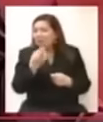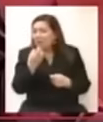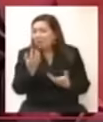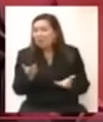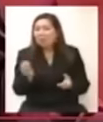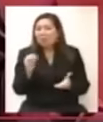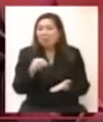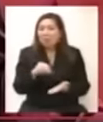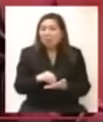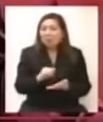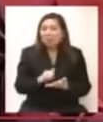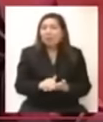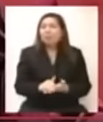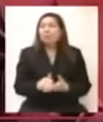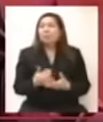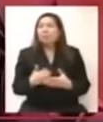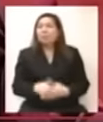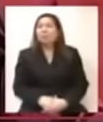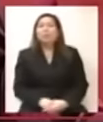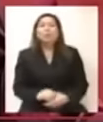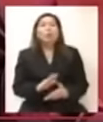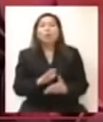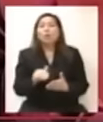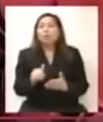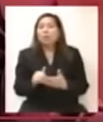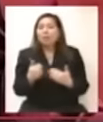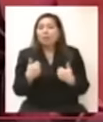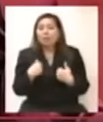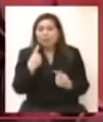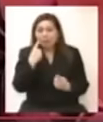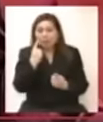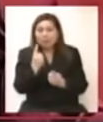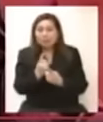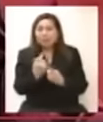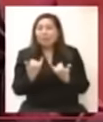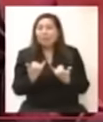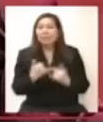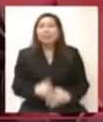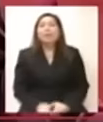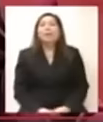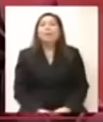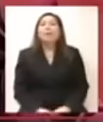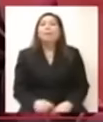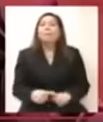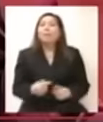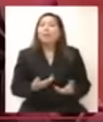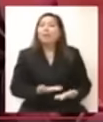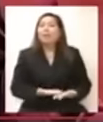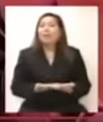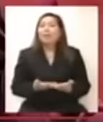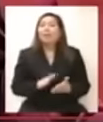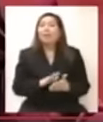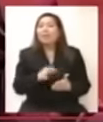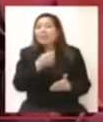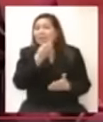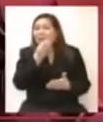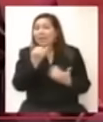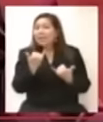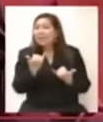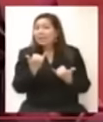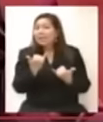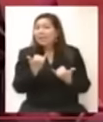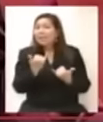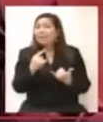que compran medicamentos los microempresarios todos deben conocer esto sin embargo se está llevando como top Secret esto